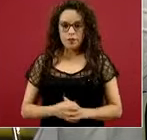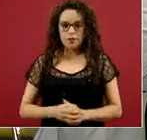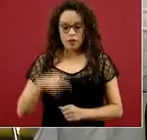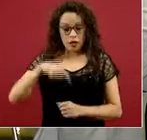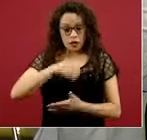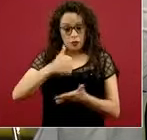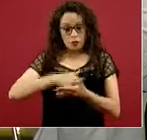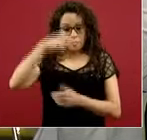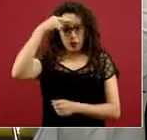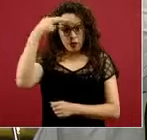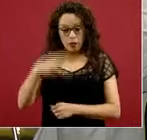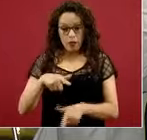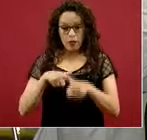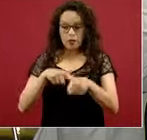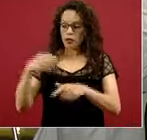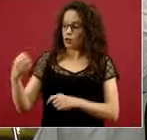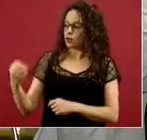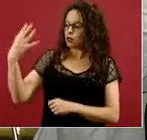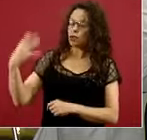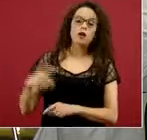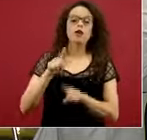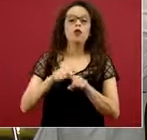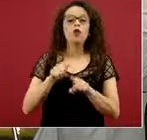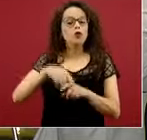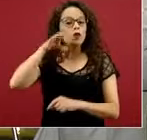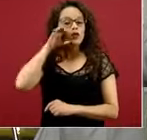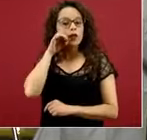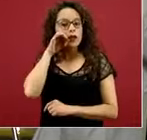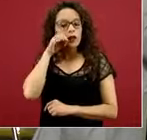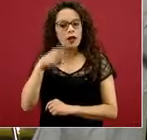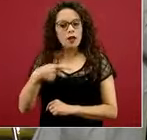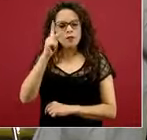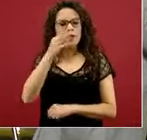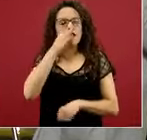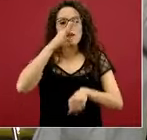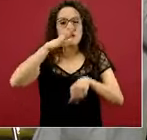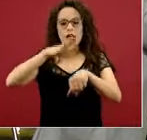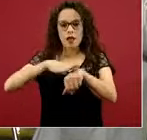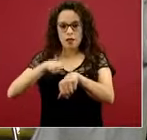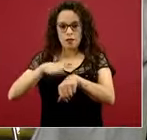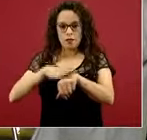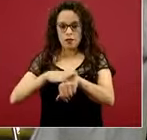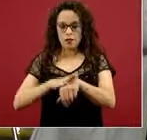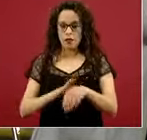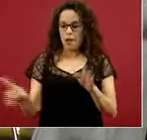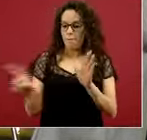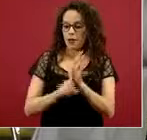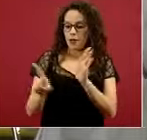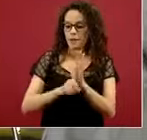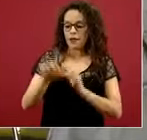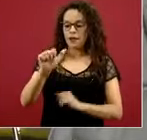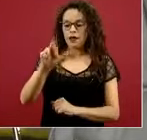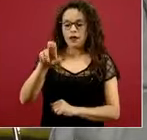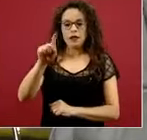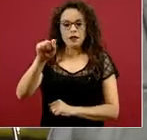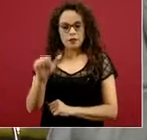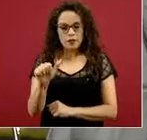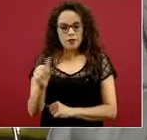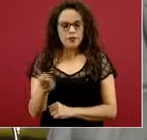Ciudad de México en color naranja, en el semáforo epidemiológico, pero dan una alerta en el entendido de que hay variables que